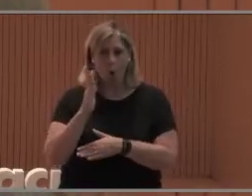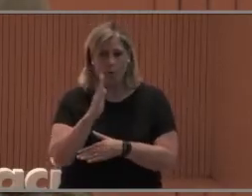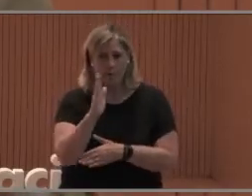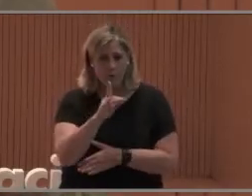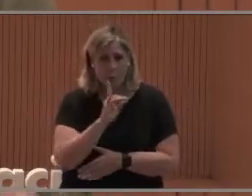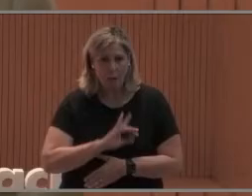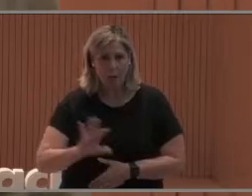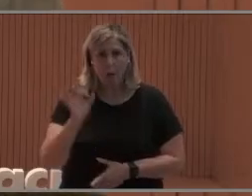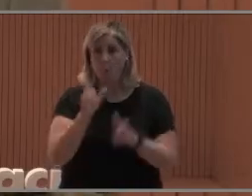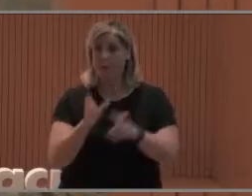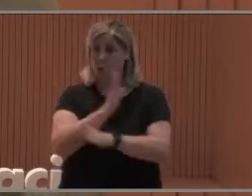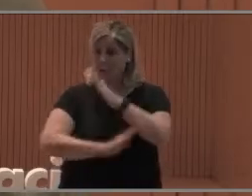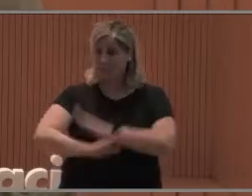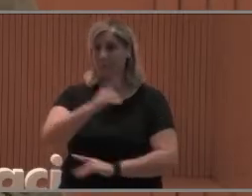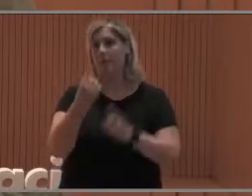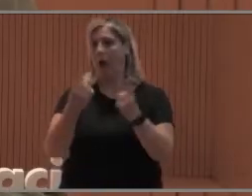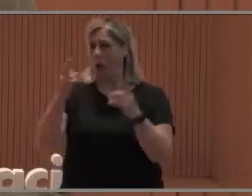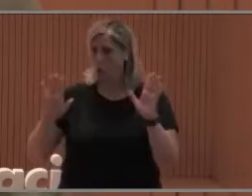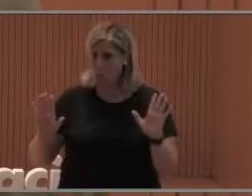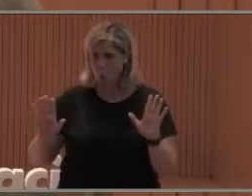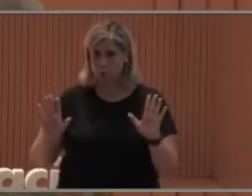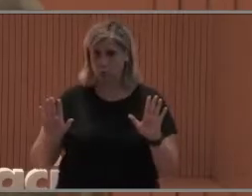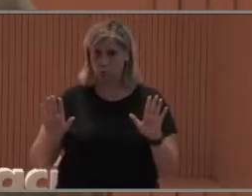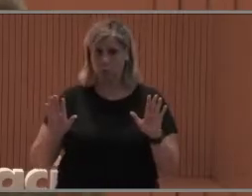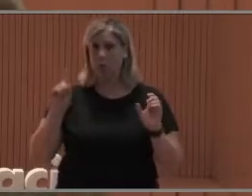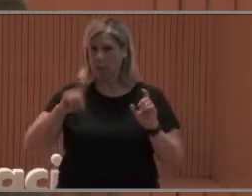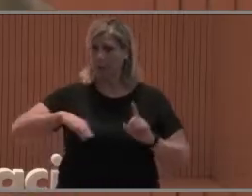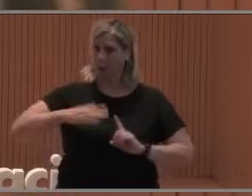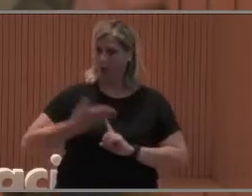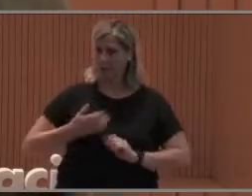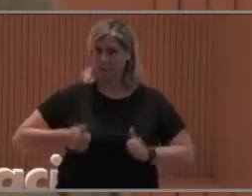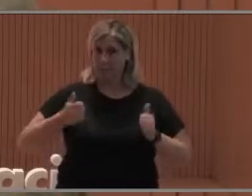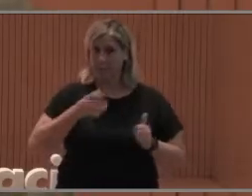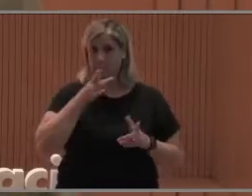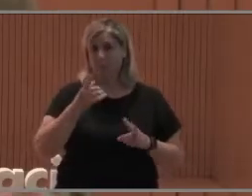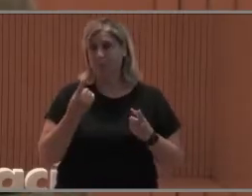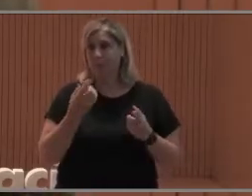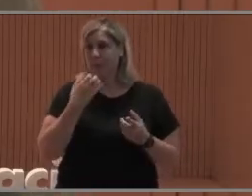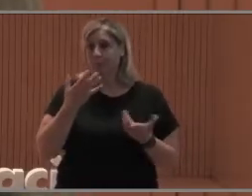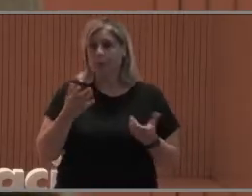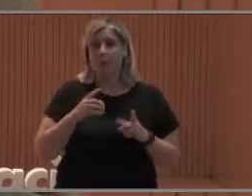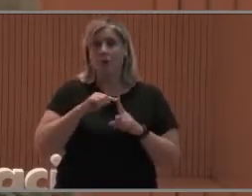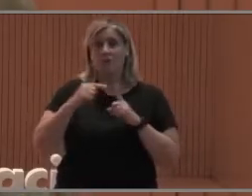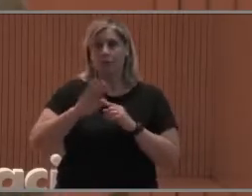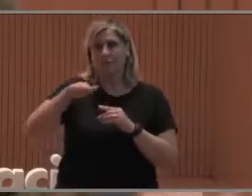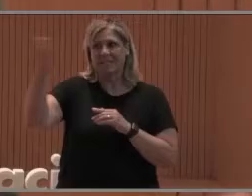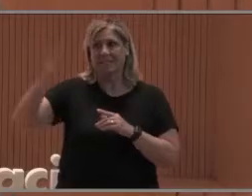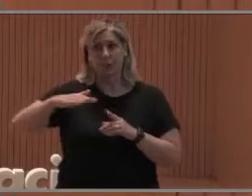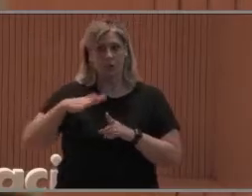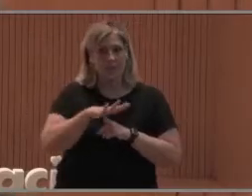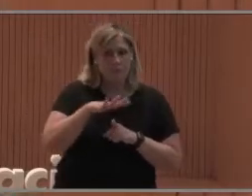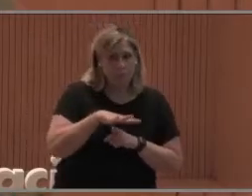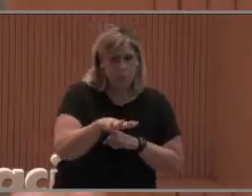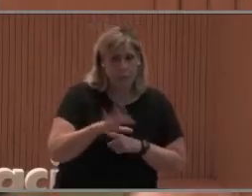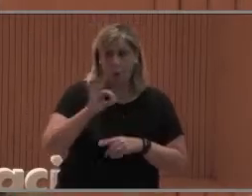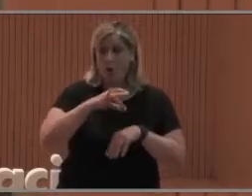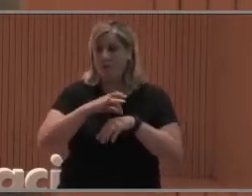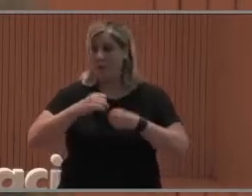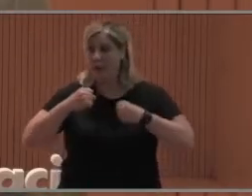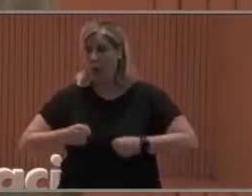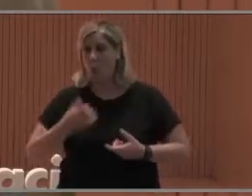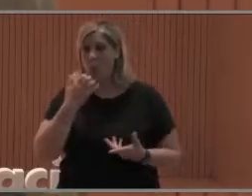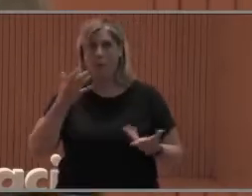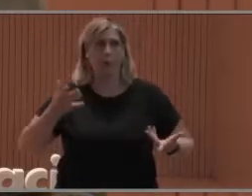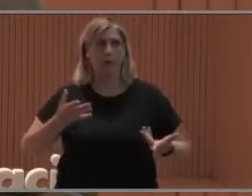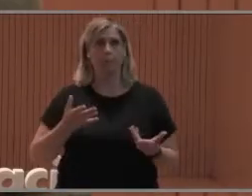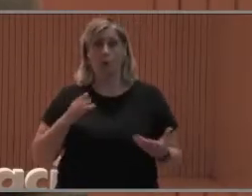tipos de discapacidades en las que hay cierta dependencia a los factores externos, enfermedades agudas coincidentes con un episodio